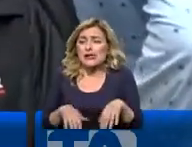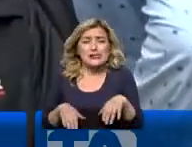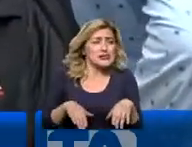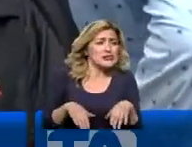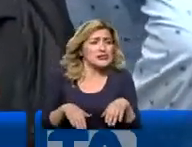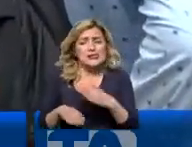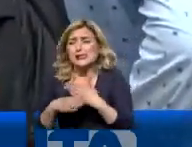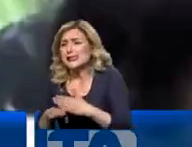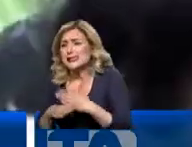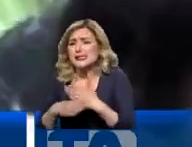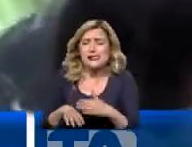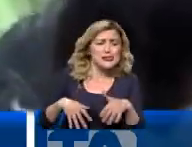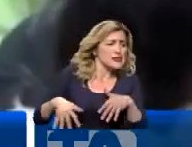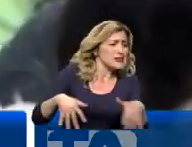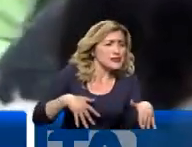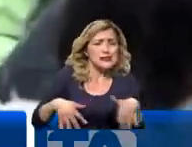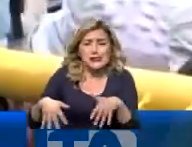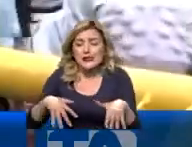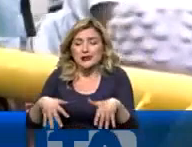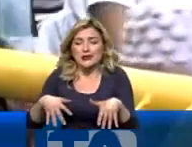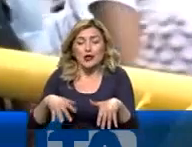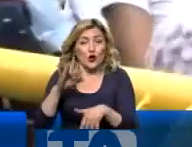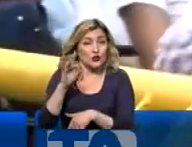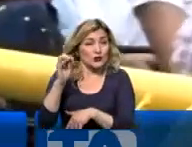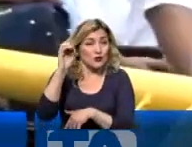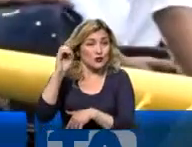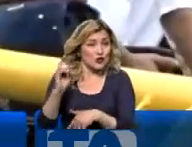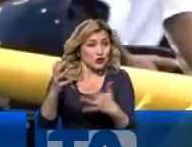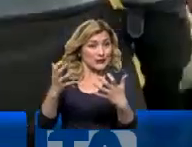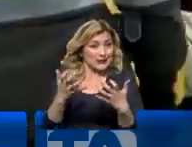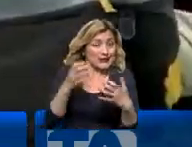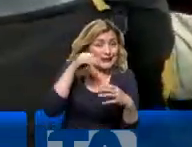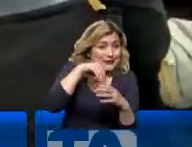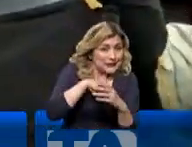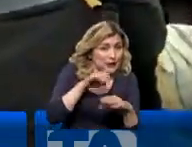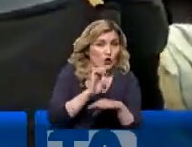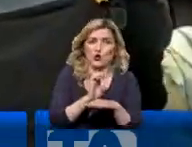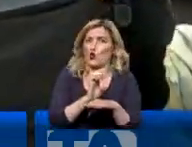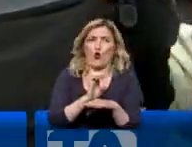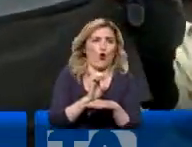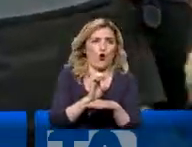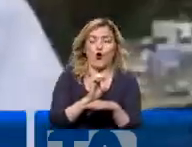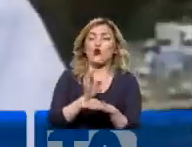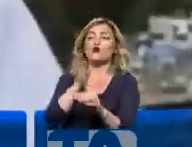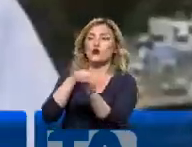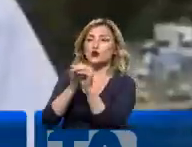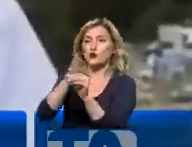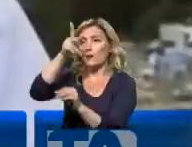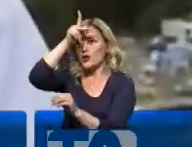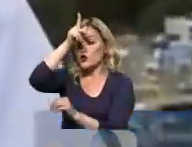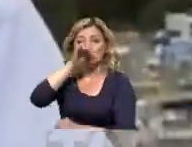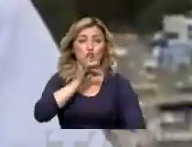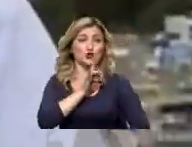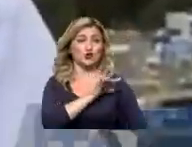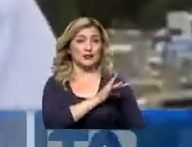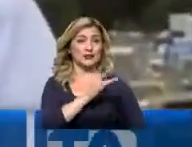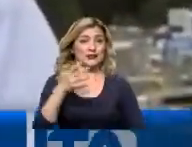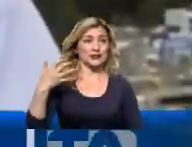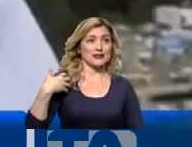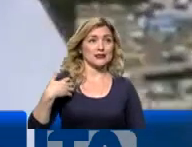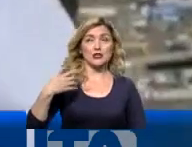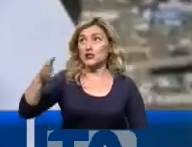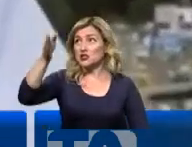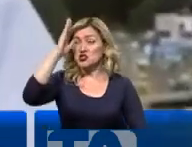sostienen que el 80% de ellos no busca quedarse en Ecuador, sino llegar a Perú, Chile y Argentina. No tiene perdón de